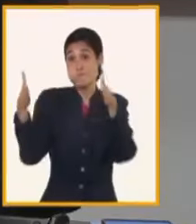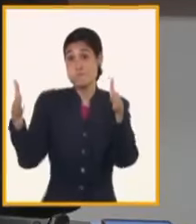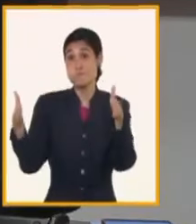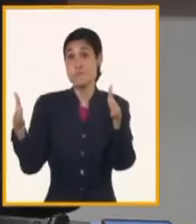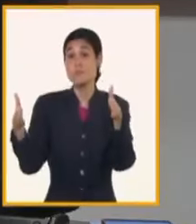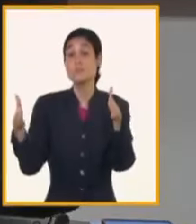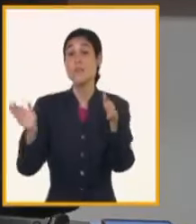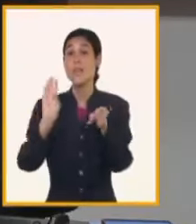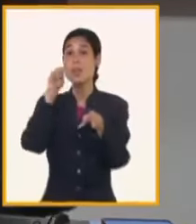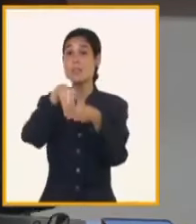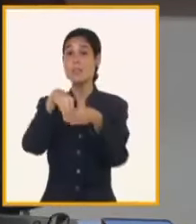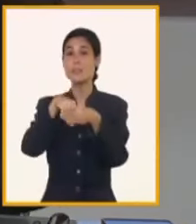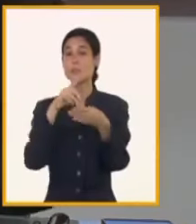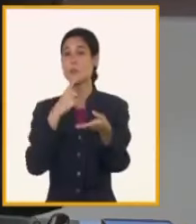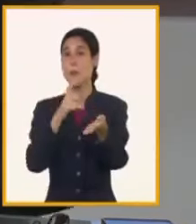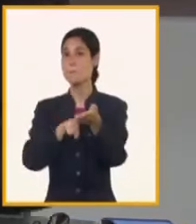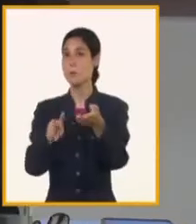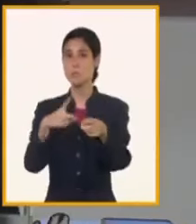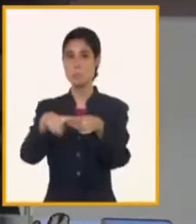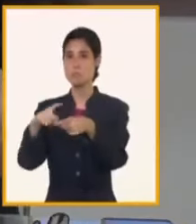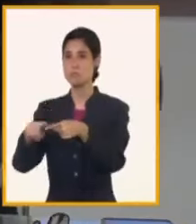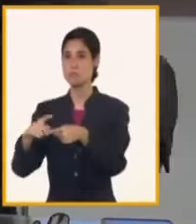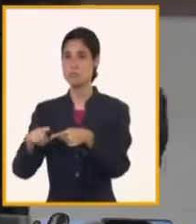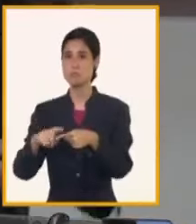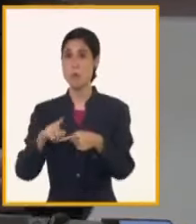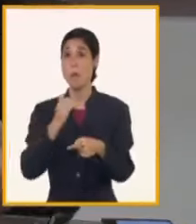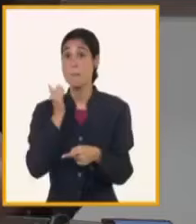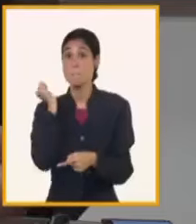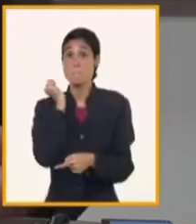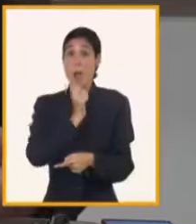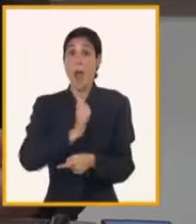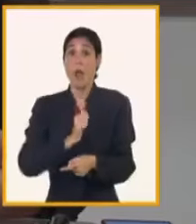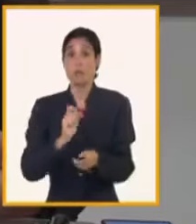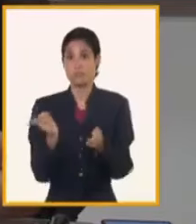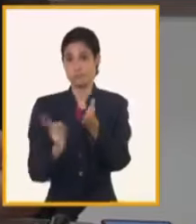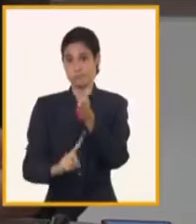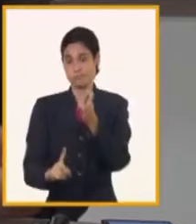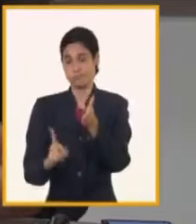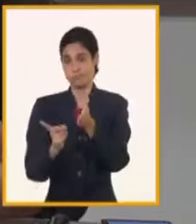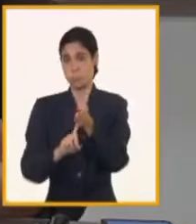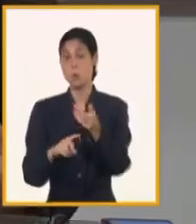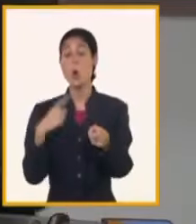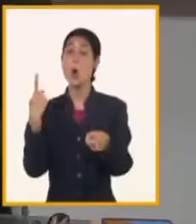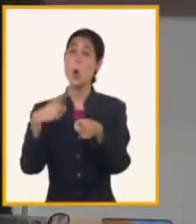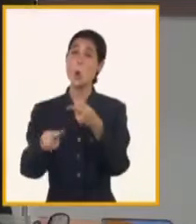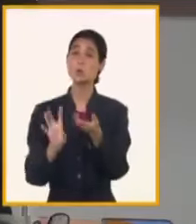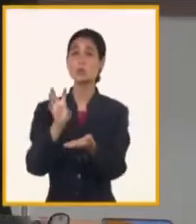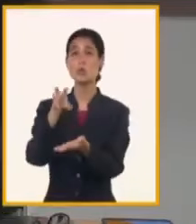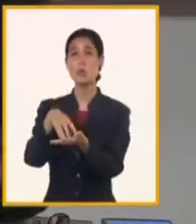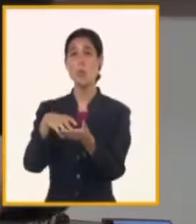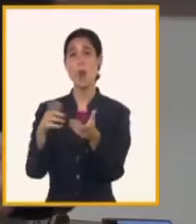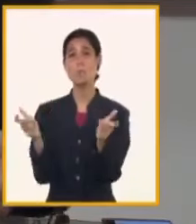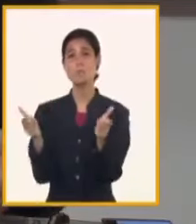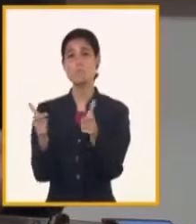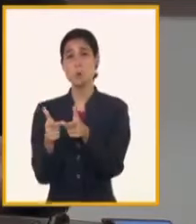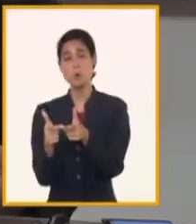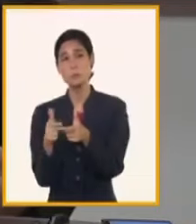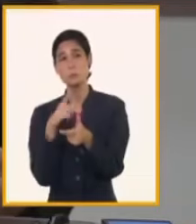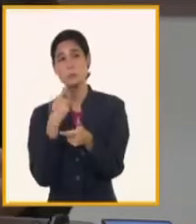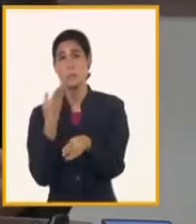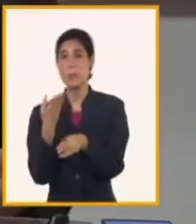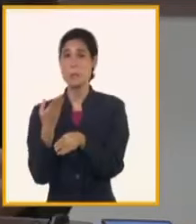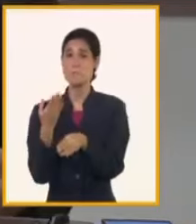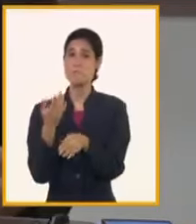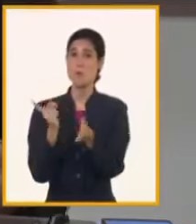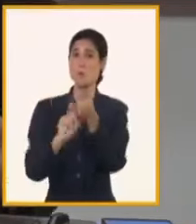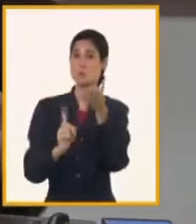eléctrico y demanda eléctrica en una región y y la periferia tiene muy poquito consumo cuando tú buscas en